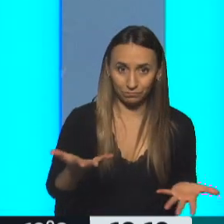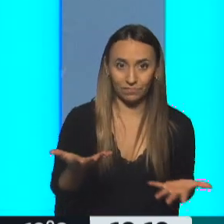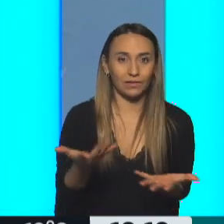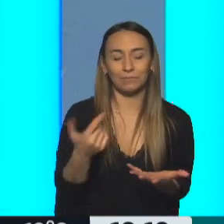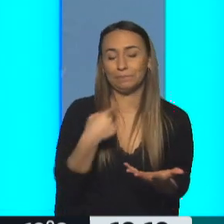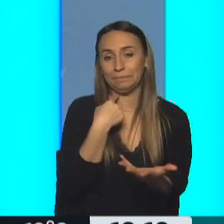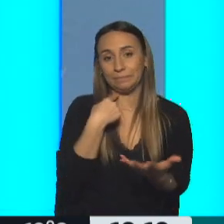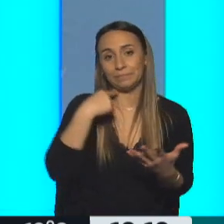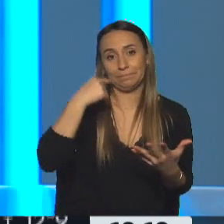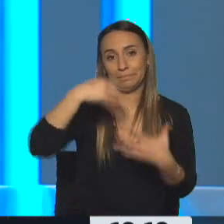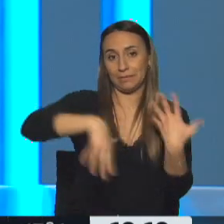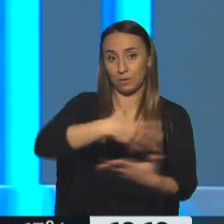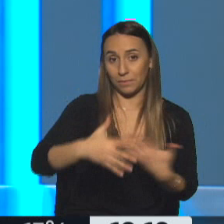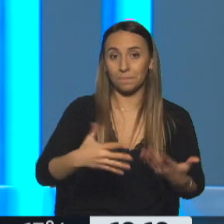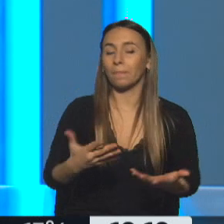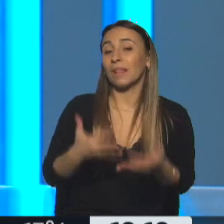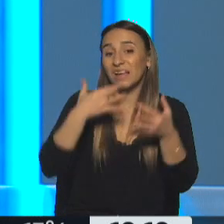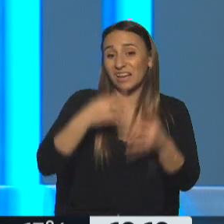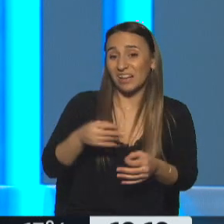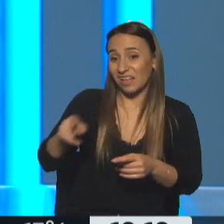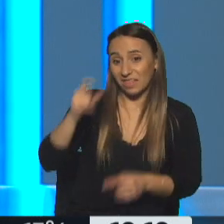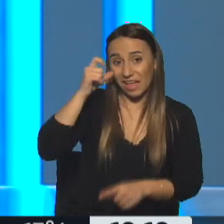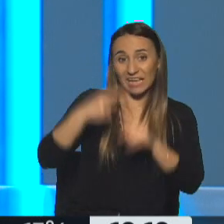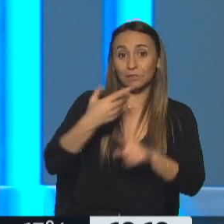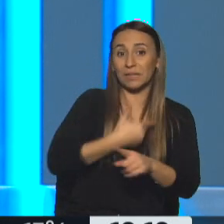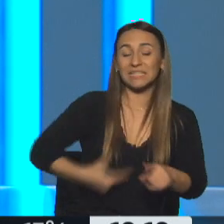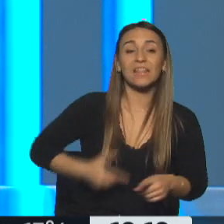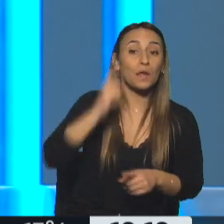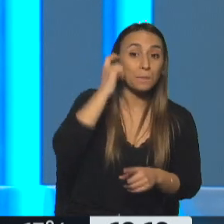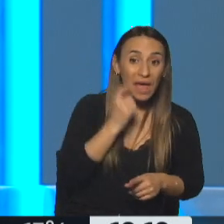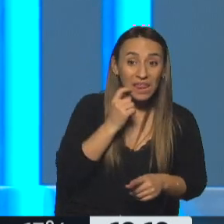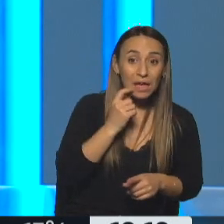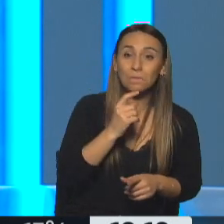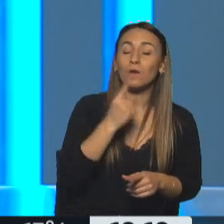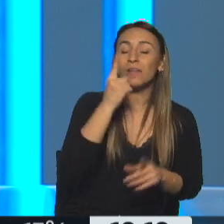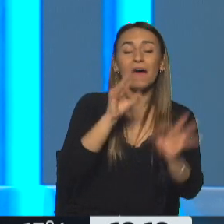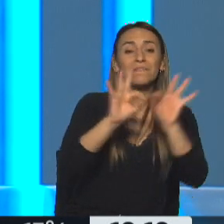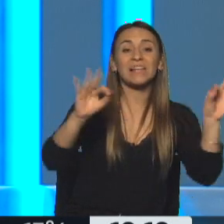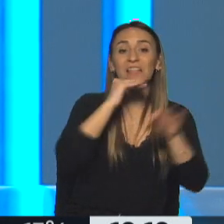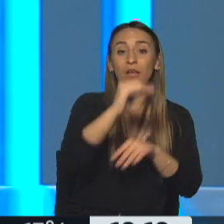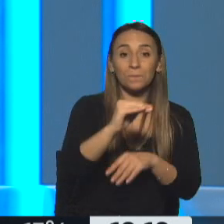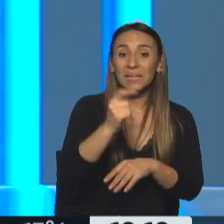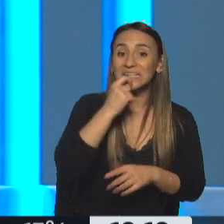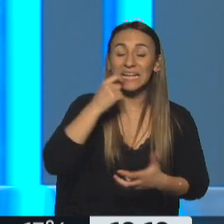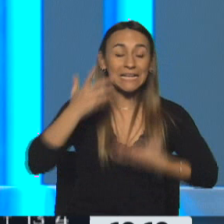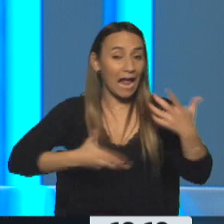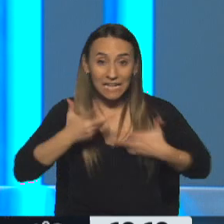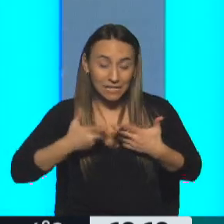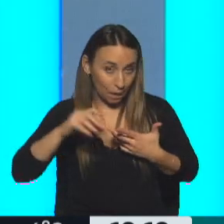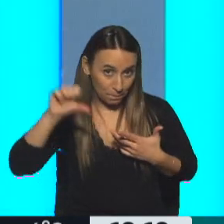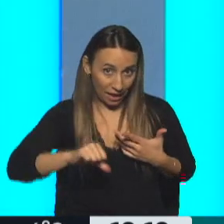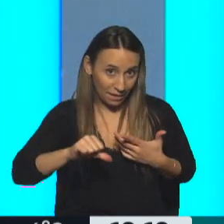trajo estas consecuencias. Una de las pocas cosas inteligentes que hizo el expresidente Carlos Menem fue una frase que decía: el que se calienta pierde.